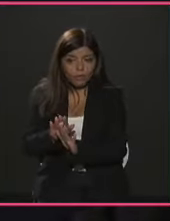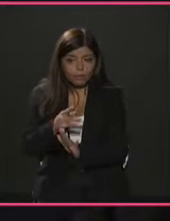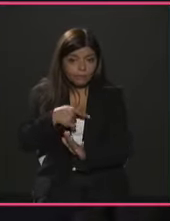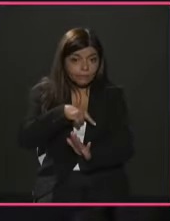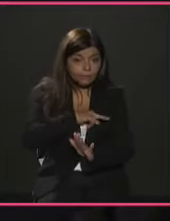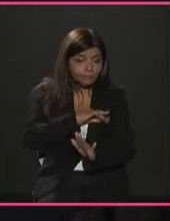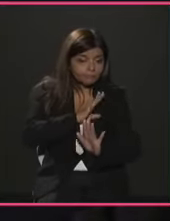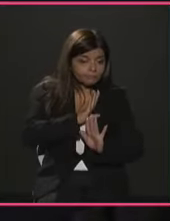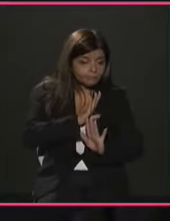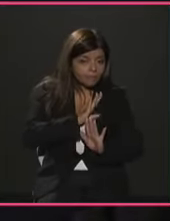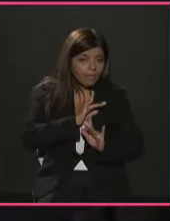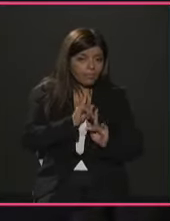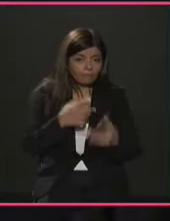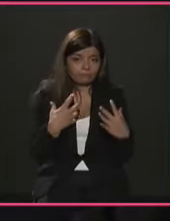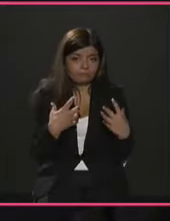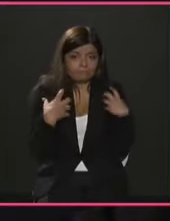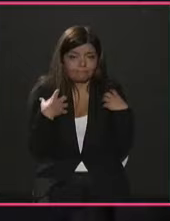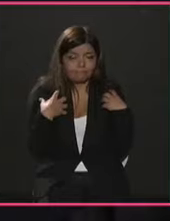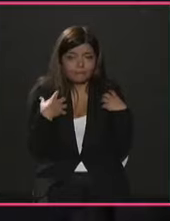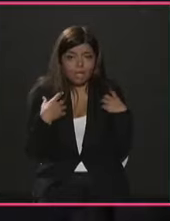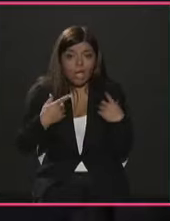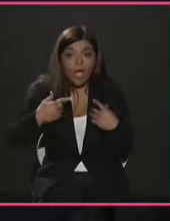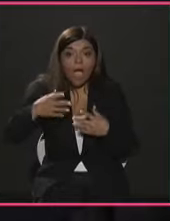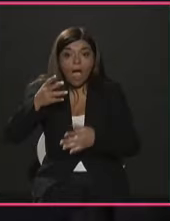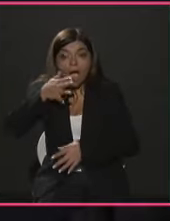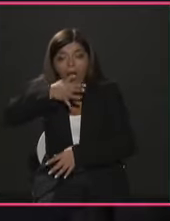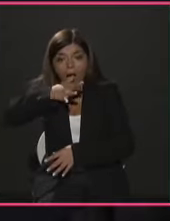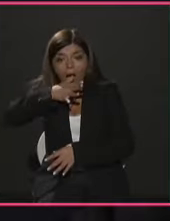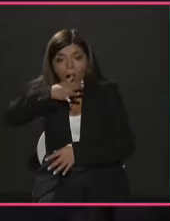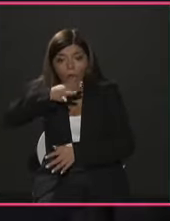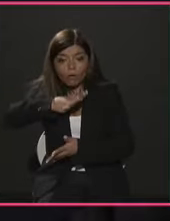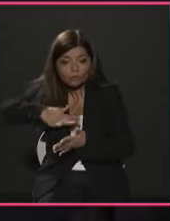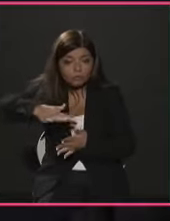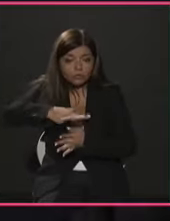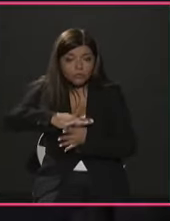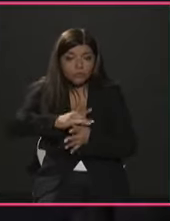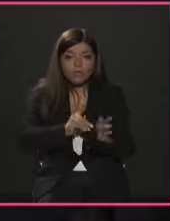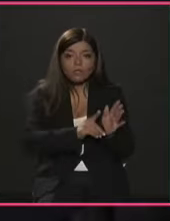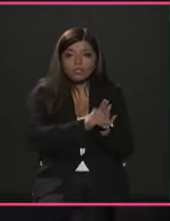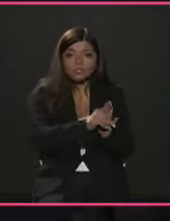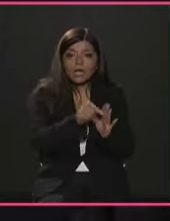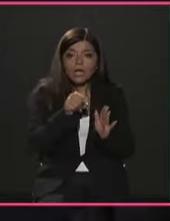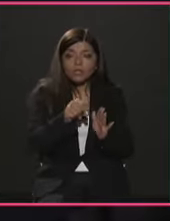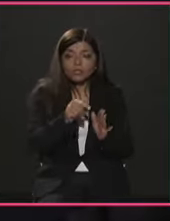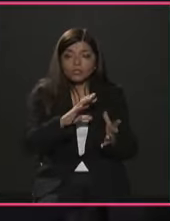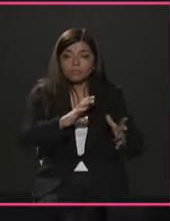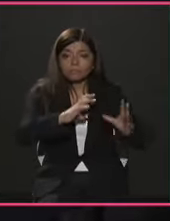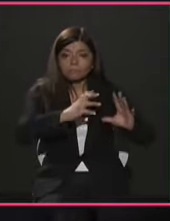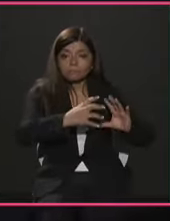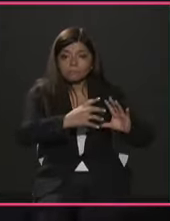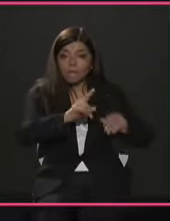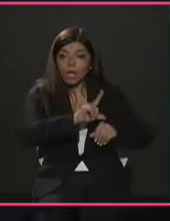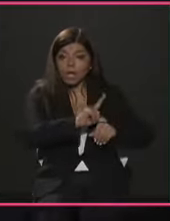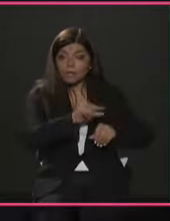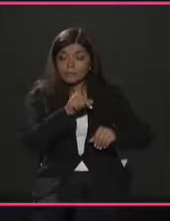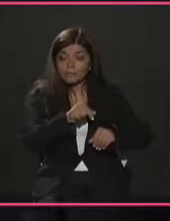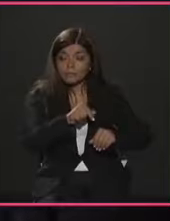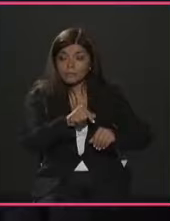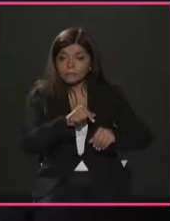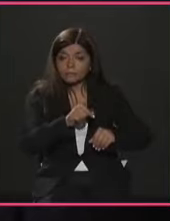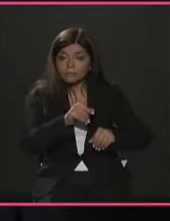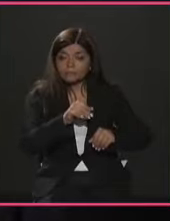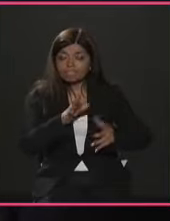capacidad nuestro capital hídrico y estamos desarrollando esto a nivel local sin tomar en